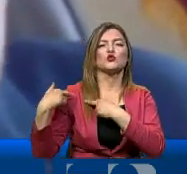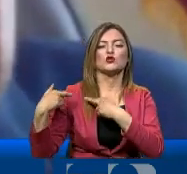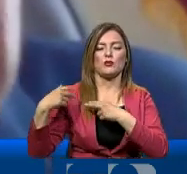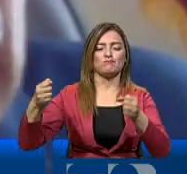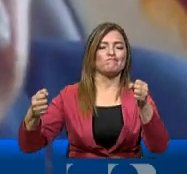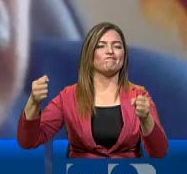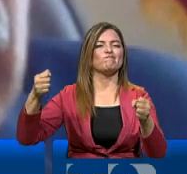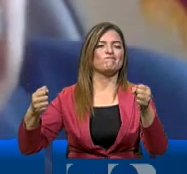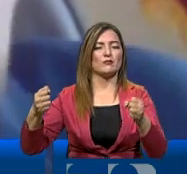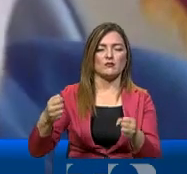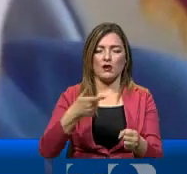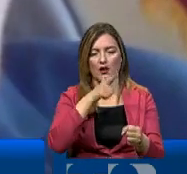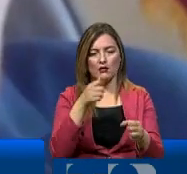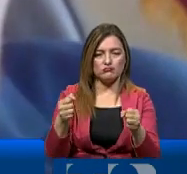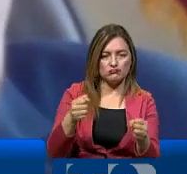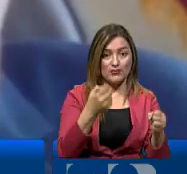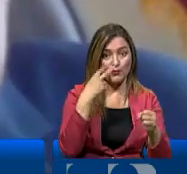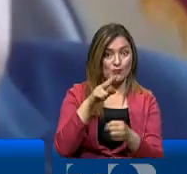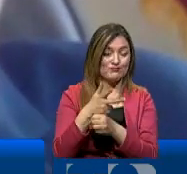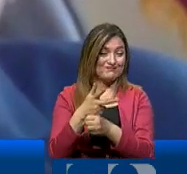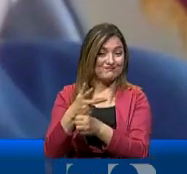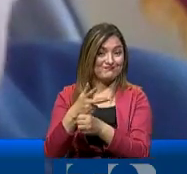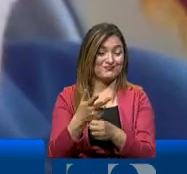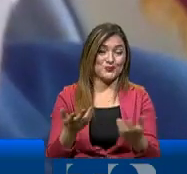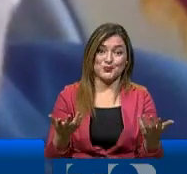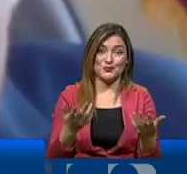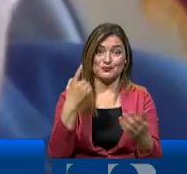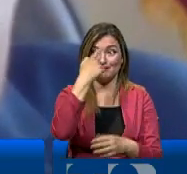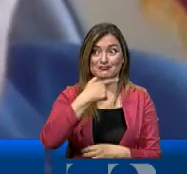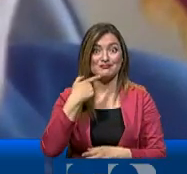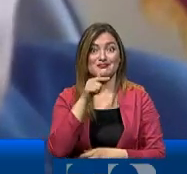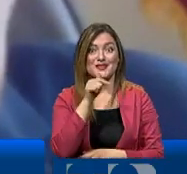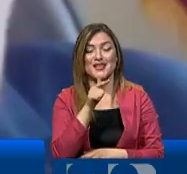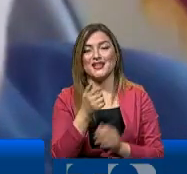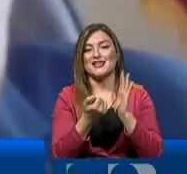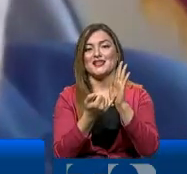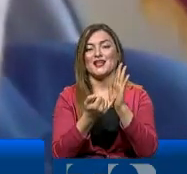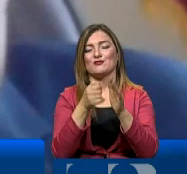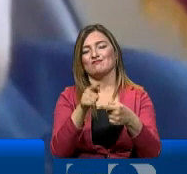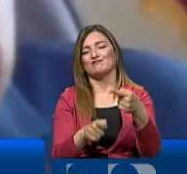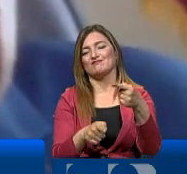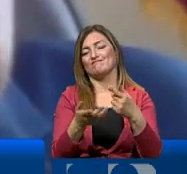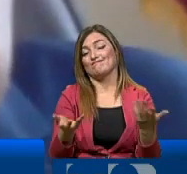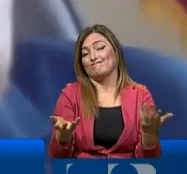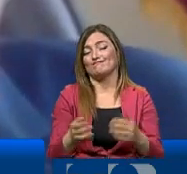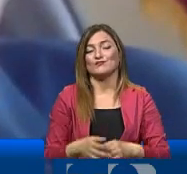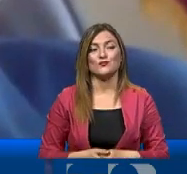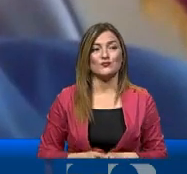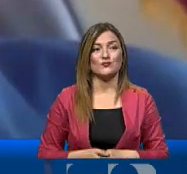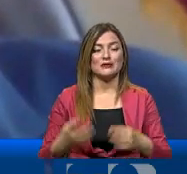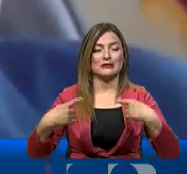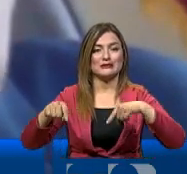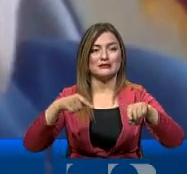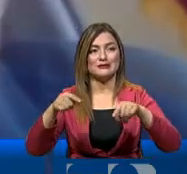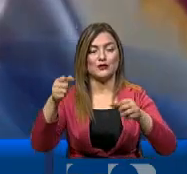porque en los videos, como usted ha visto, no se puede identificar a las personas, por eso mal podríamos decir de que es el jefe,